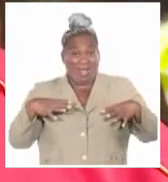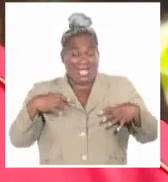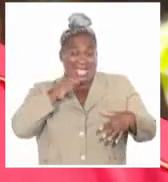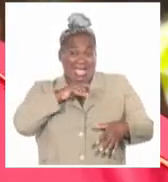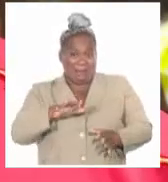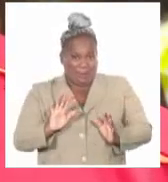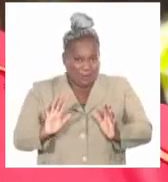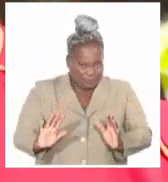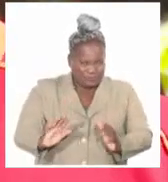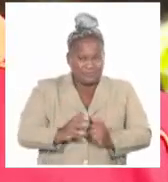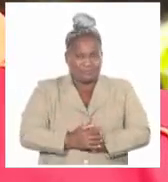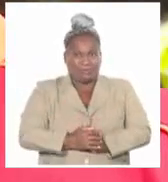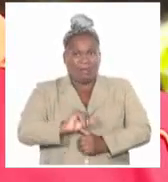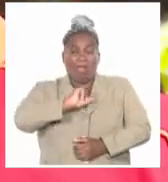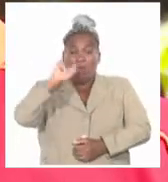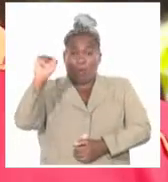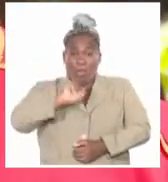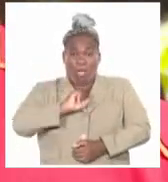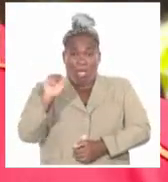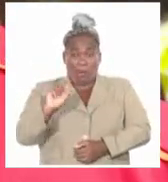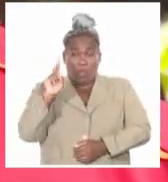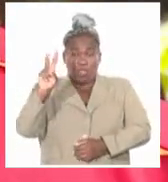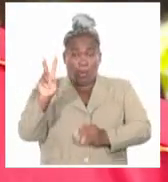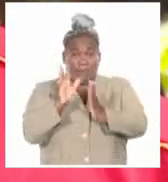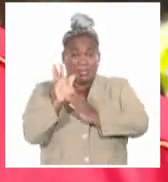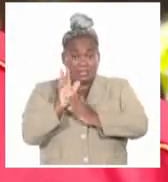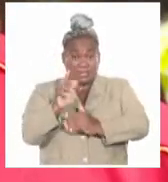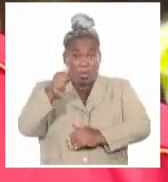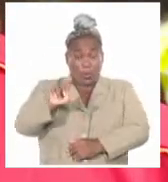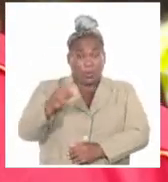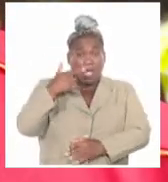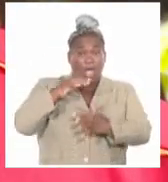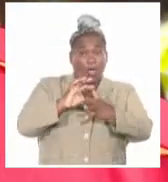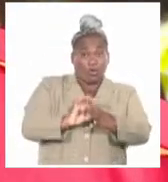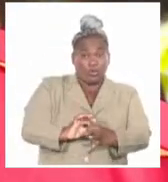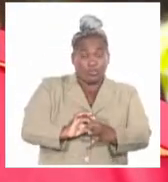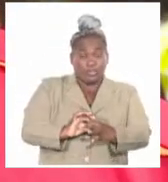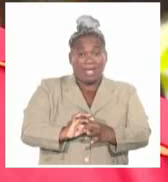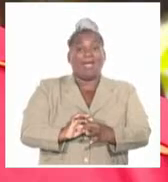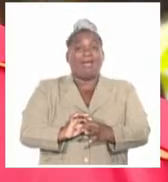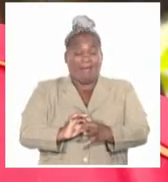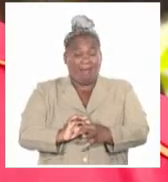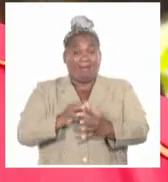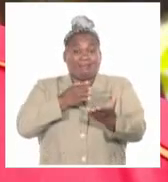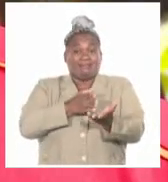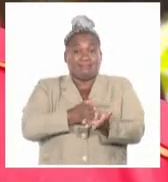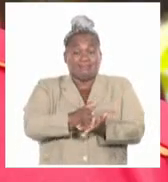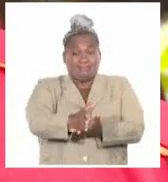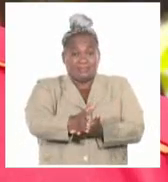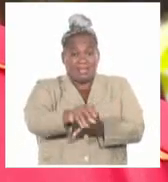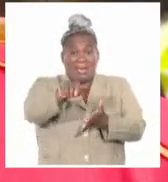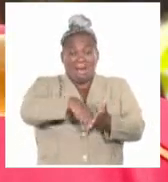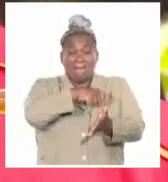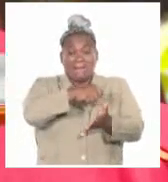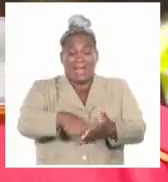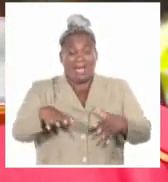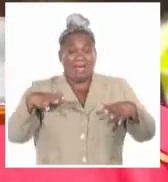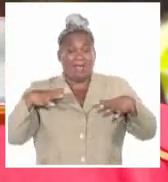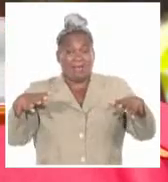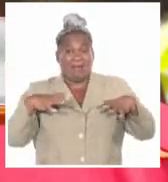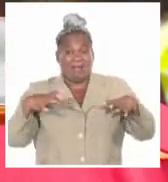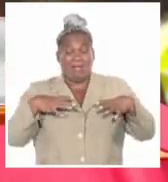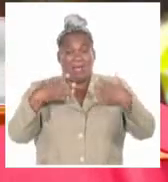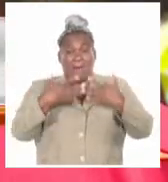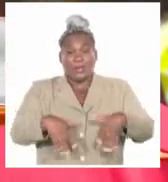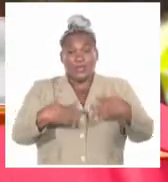logramos garantizar 2 meses, julio y agosto, la estabilidad del plan vacacional con la producción de la